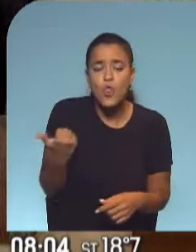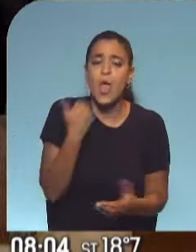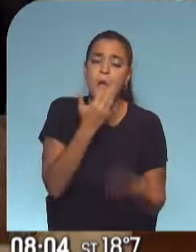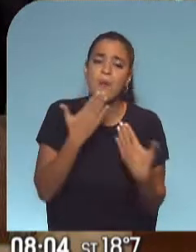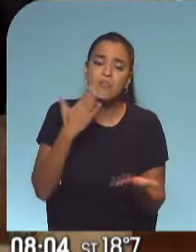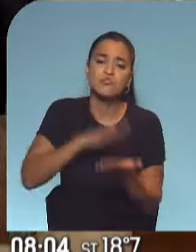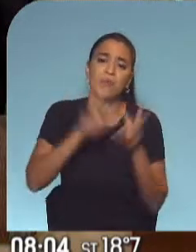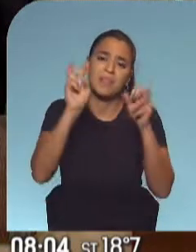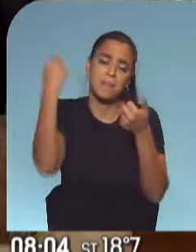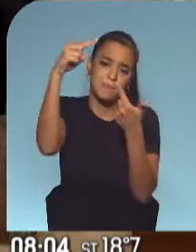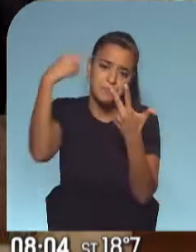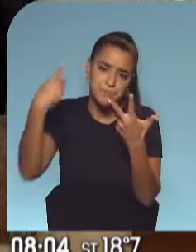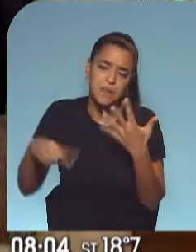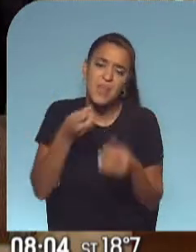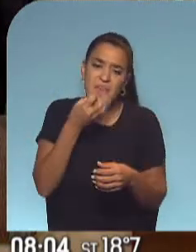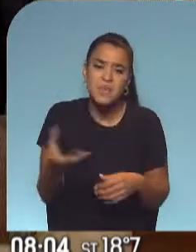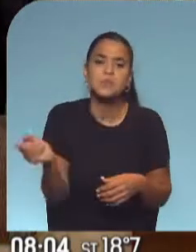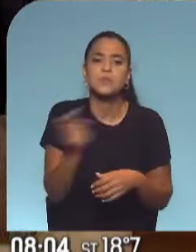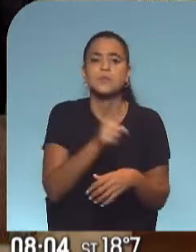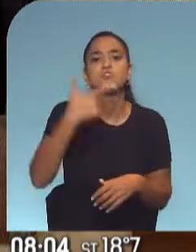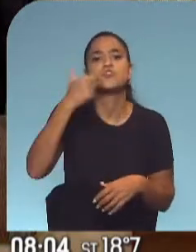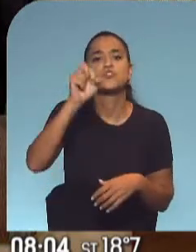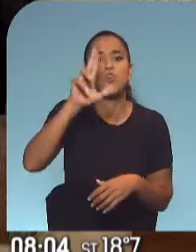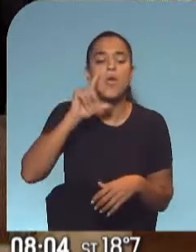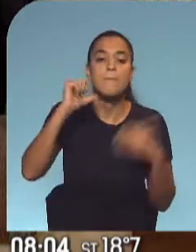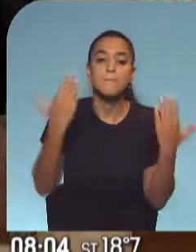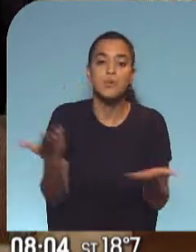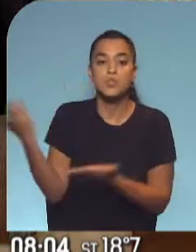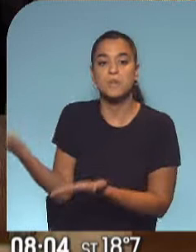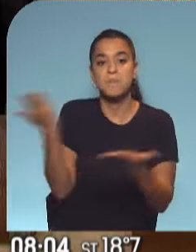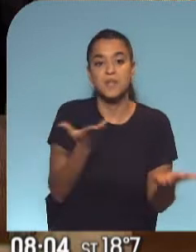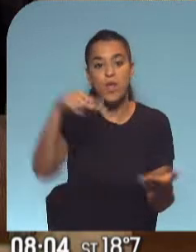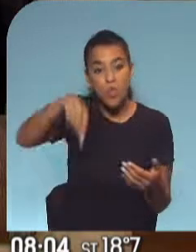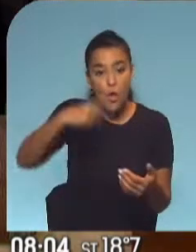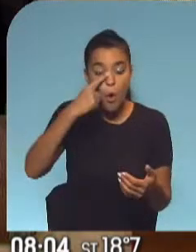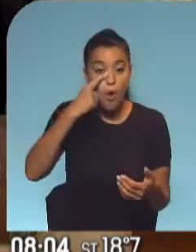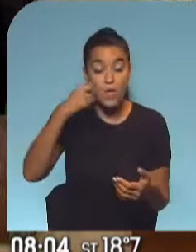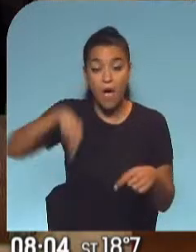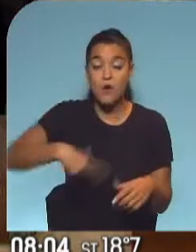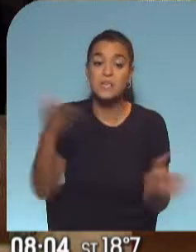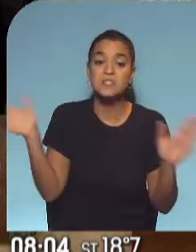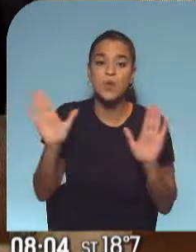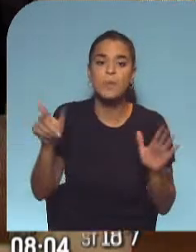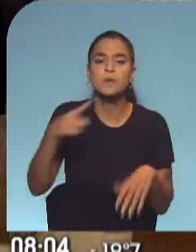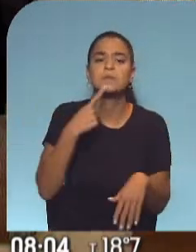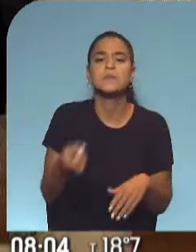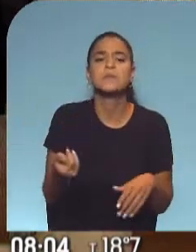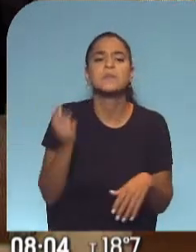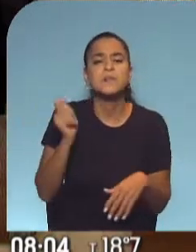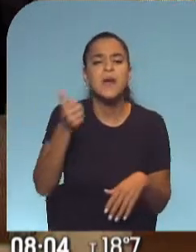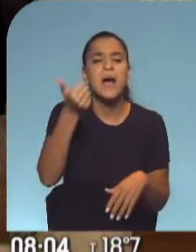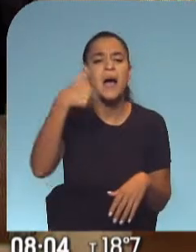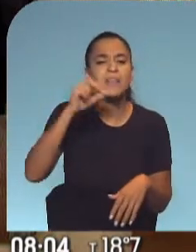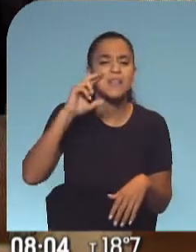distintas temáticas con declaraciones del designado Martín Soria. Por eso nuestro invitado del día de hoy, a quien ya mismo estamos saludando, se trata de